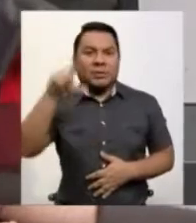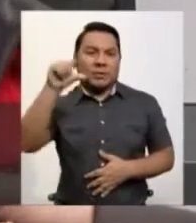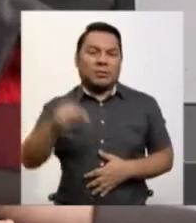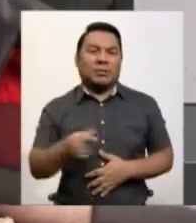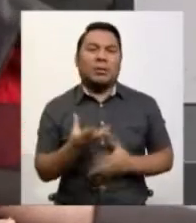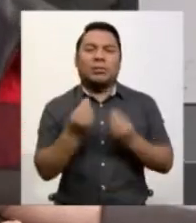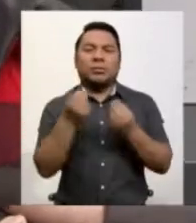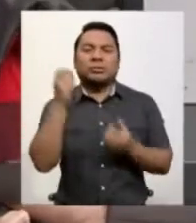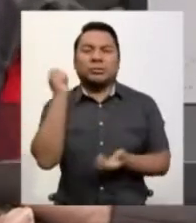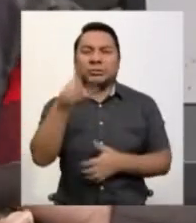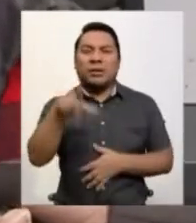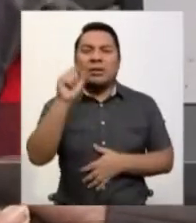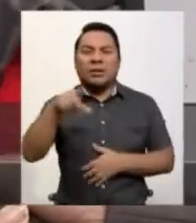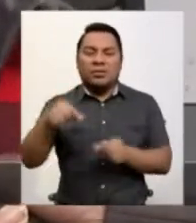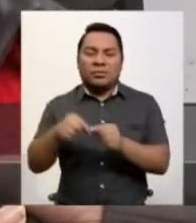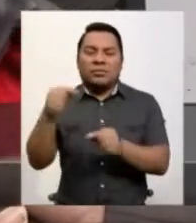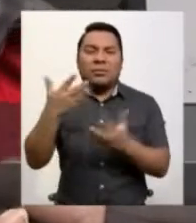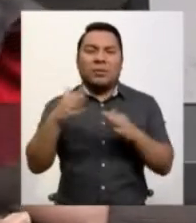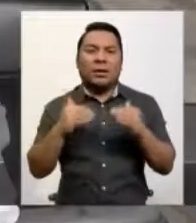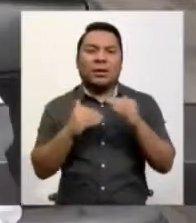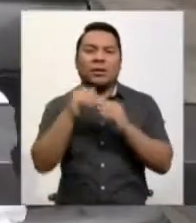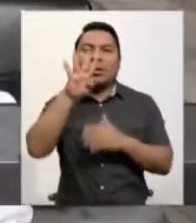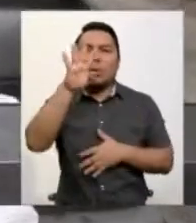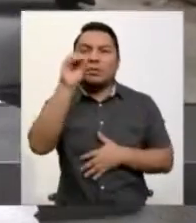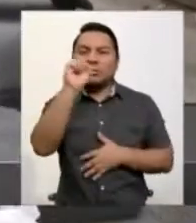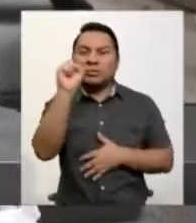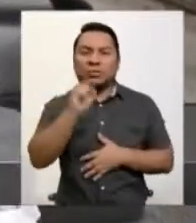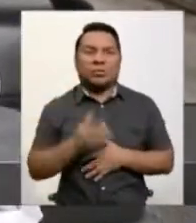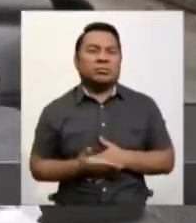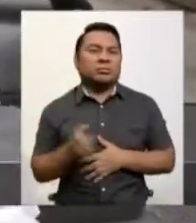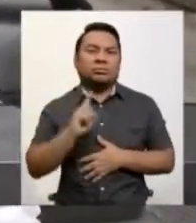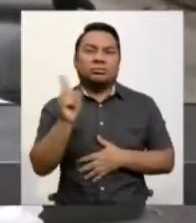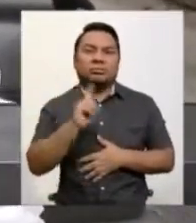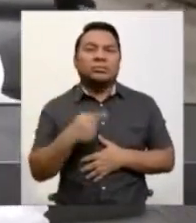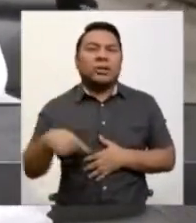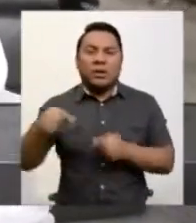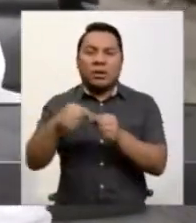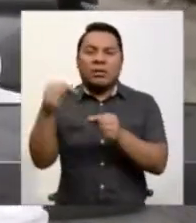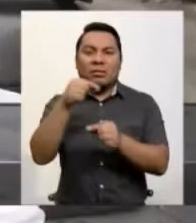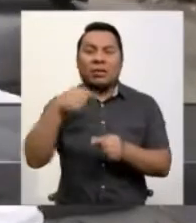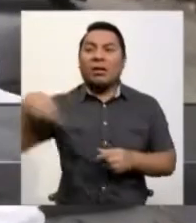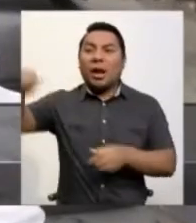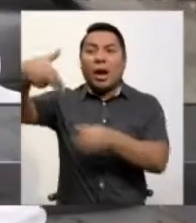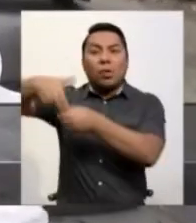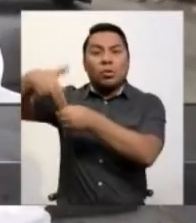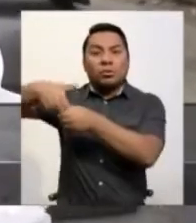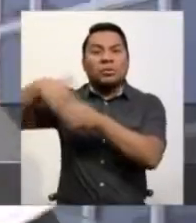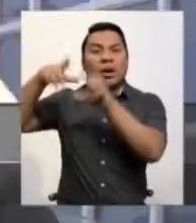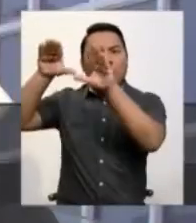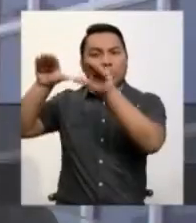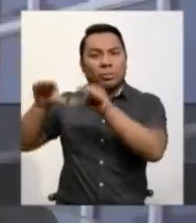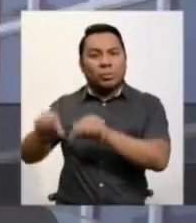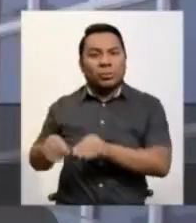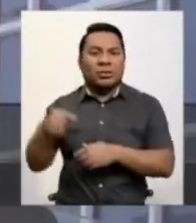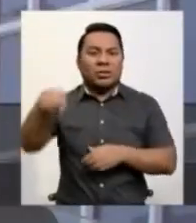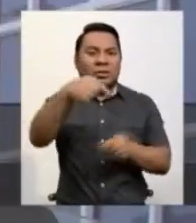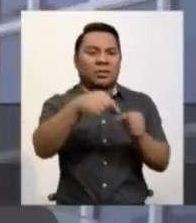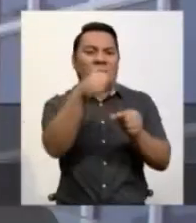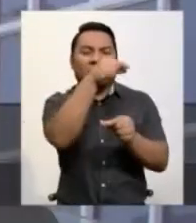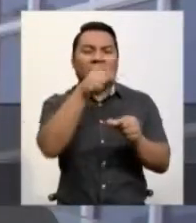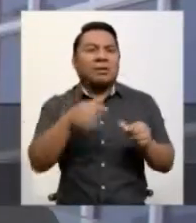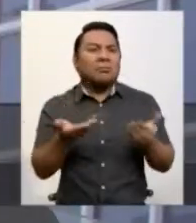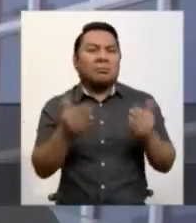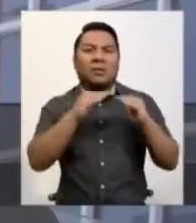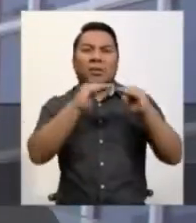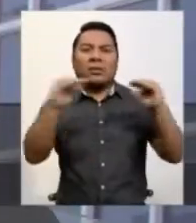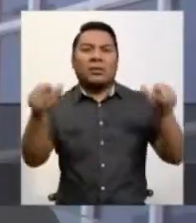costando ya. Ya 40 soles un balón. No va de acuerdo con el salario, con el sueldo mínimo. Frente a estos